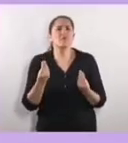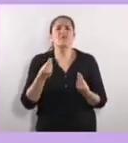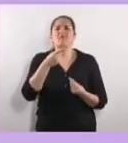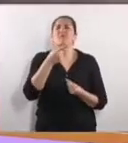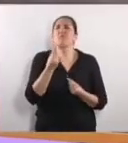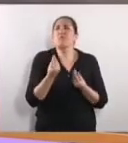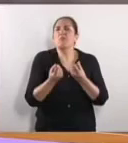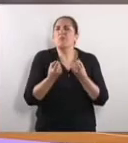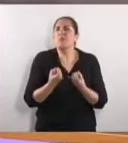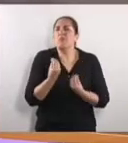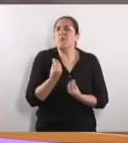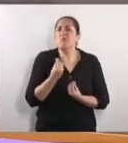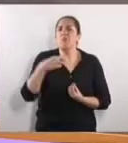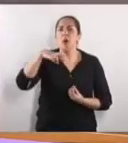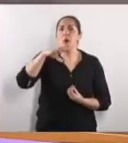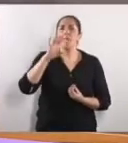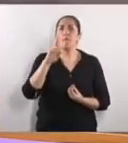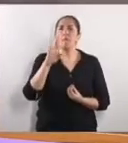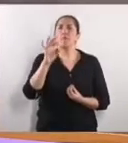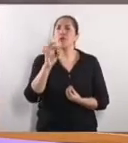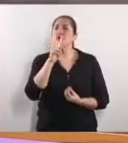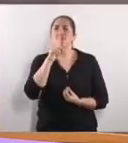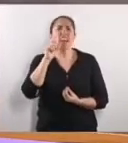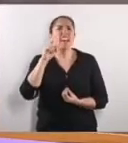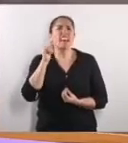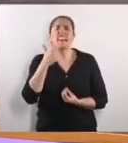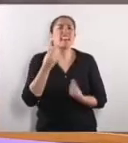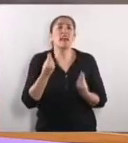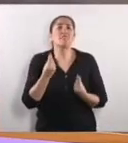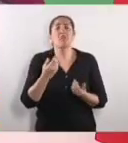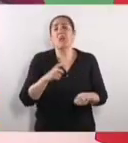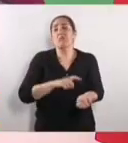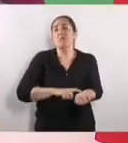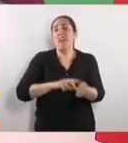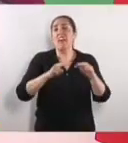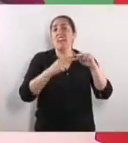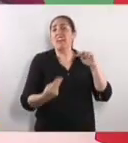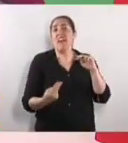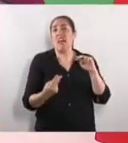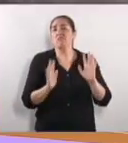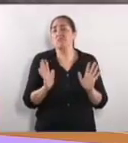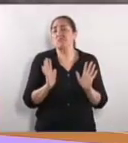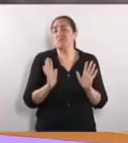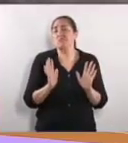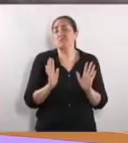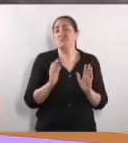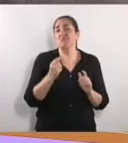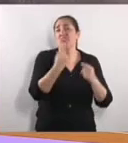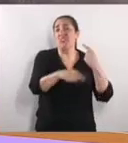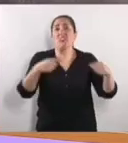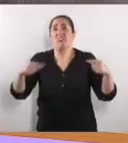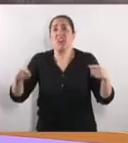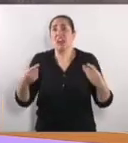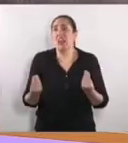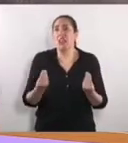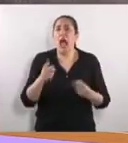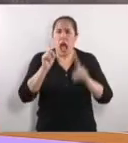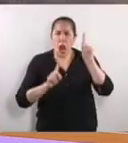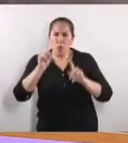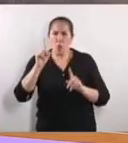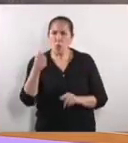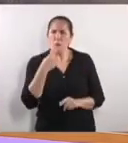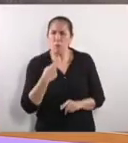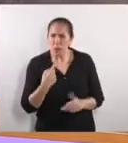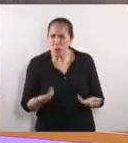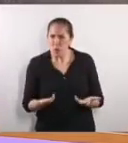montón de diferencias, Sí. pero en realidad es una variabilidad genética, o sea, no influye en el funcionamiento del cuerpo. Esto a veces es una pregunta que suele surgir